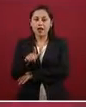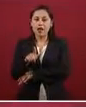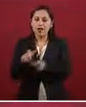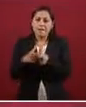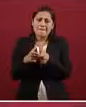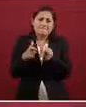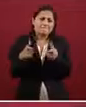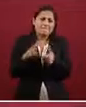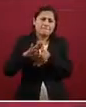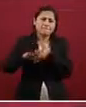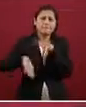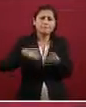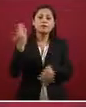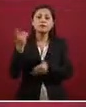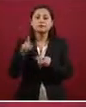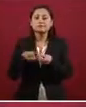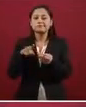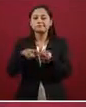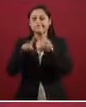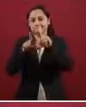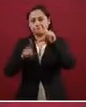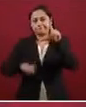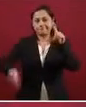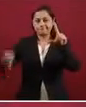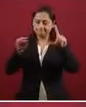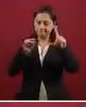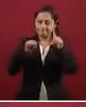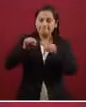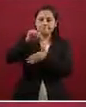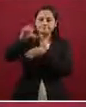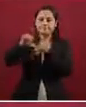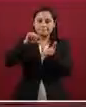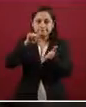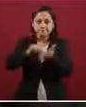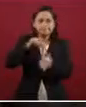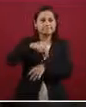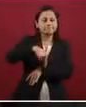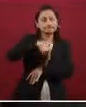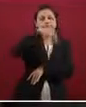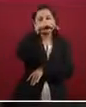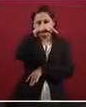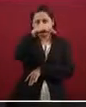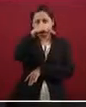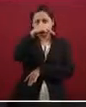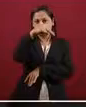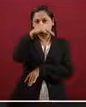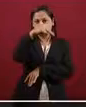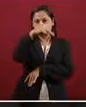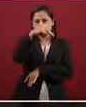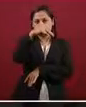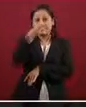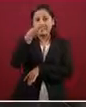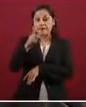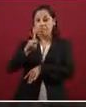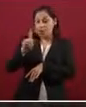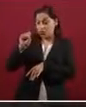en el sureste. En vez de crecimiento hubo decrecimiento económico, pero